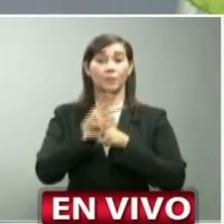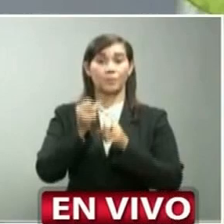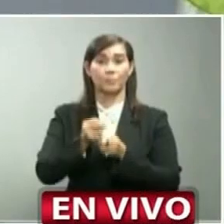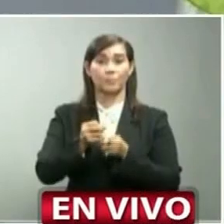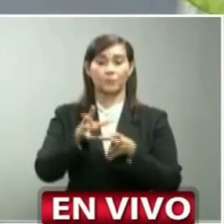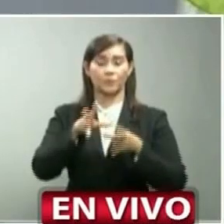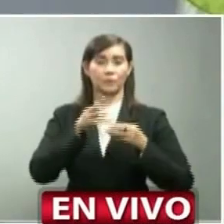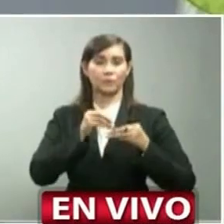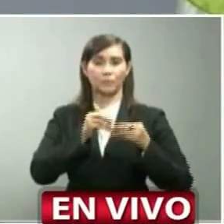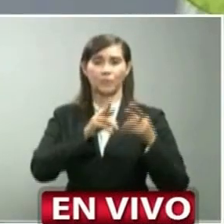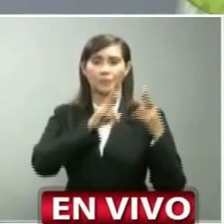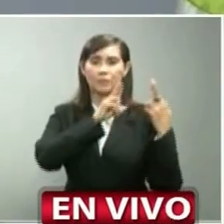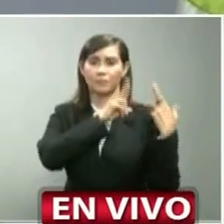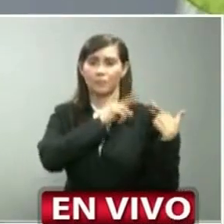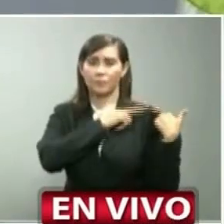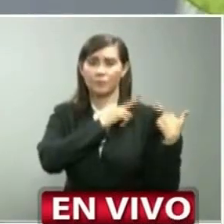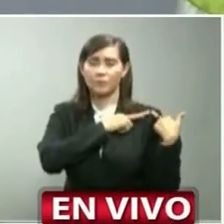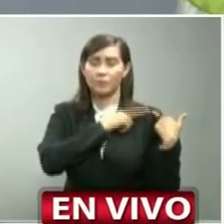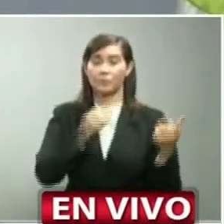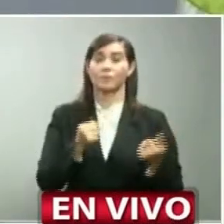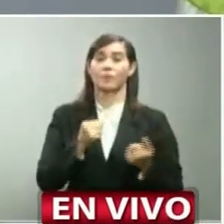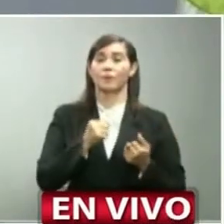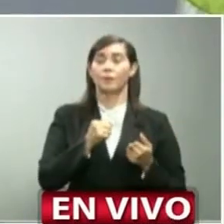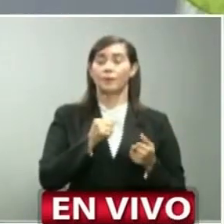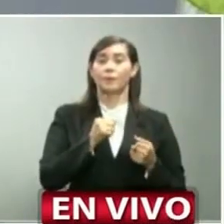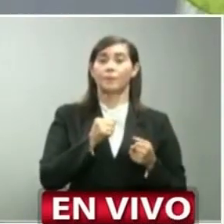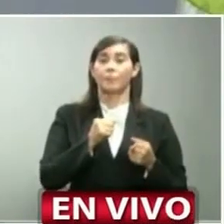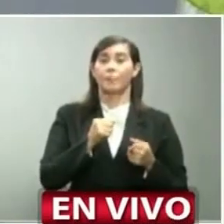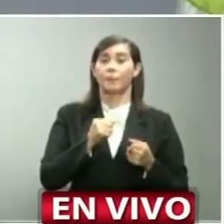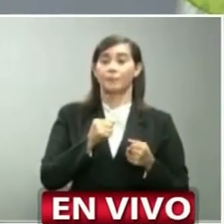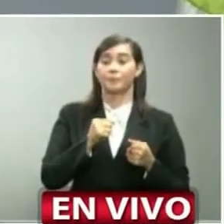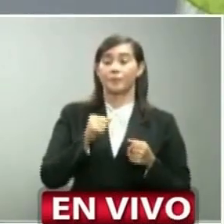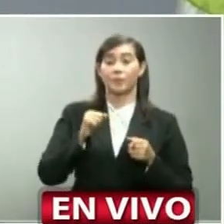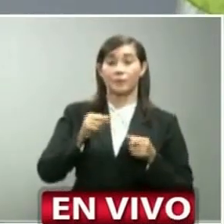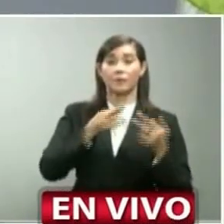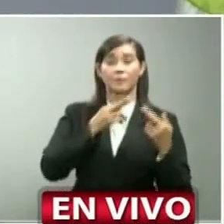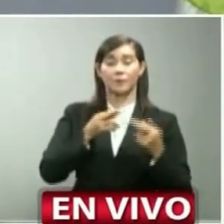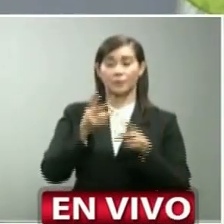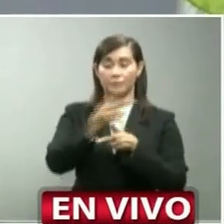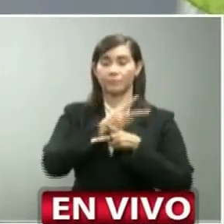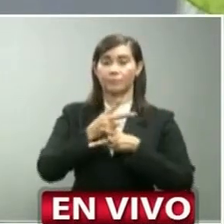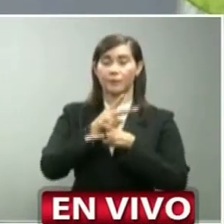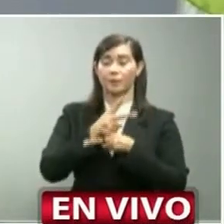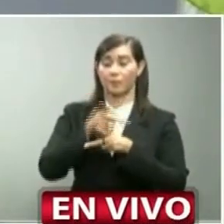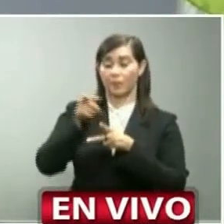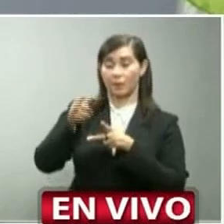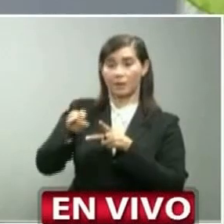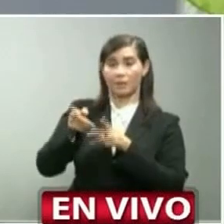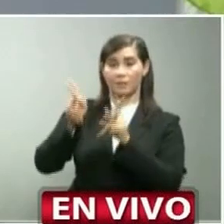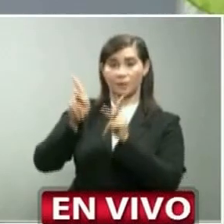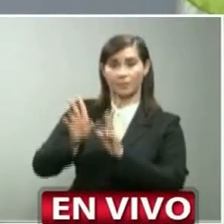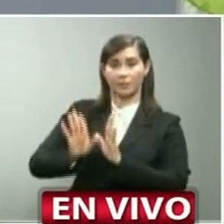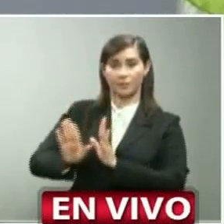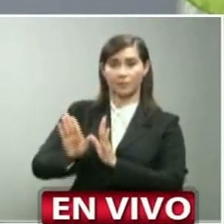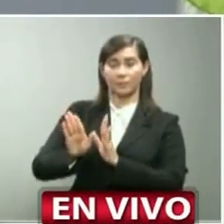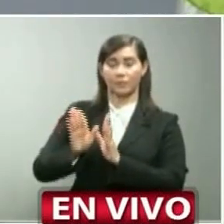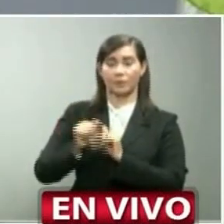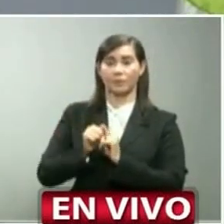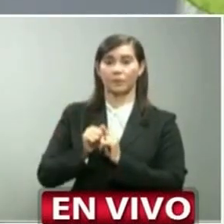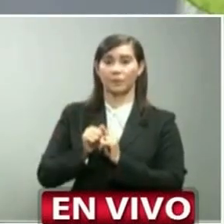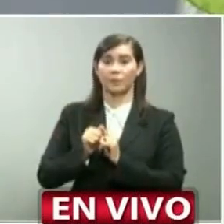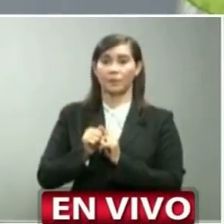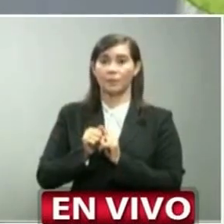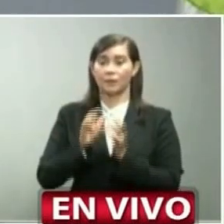Asumamos la conciencia que tenemos que tener y la responsabilidad para defender a esta